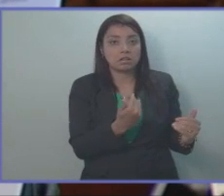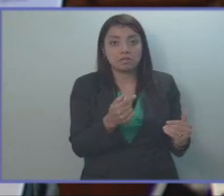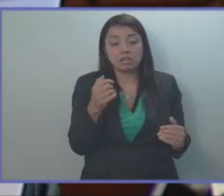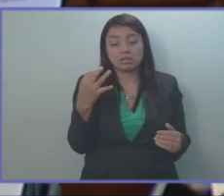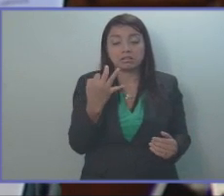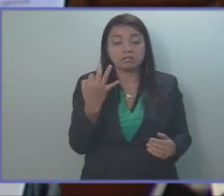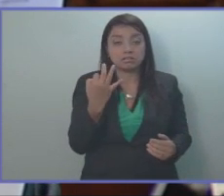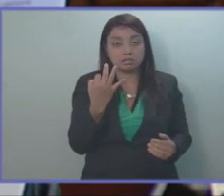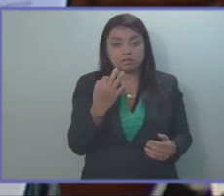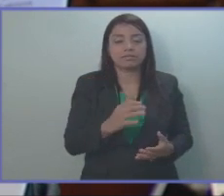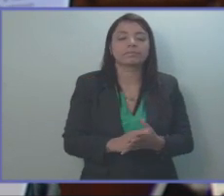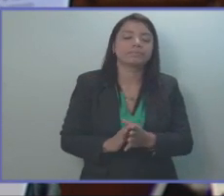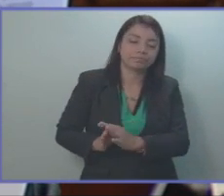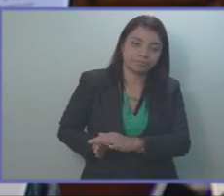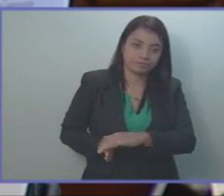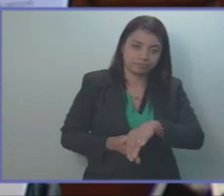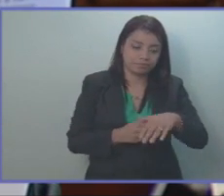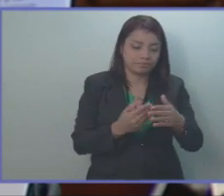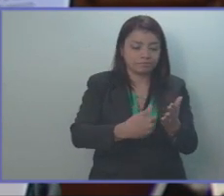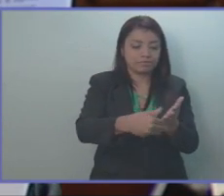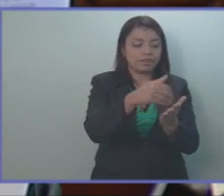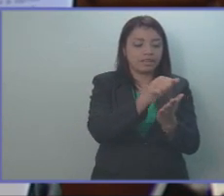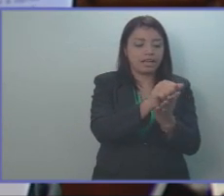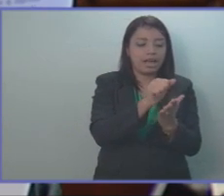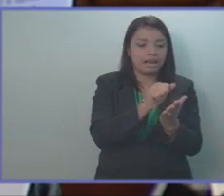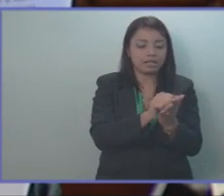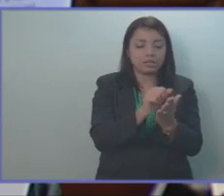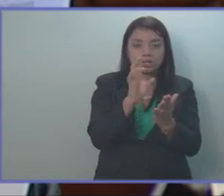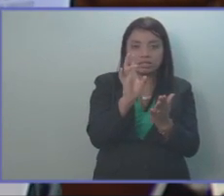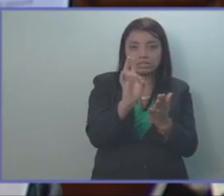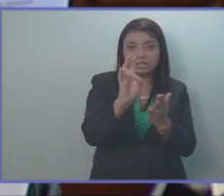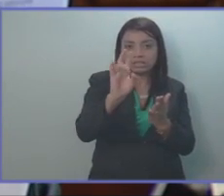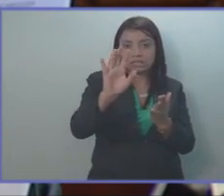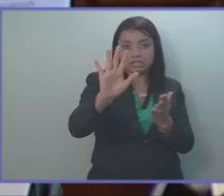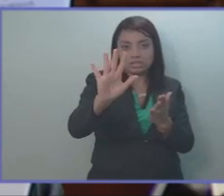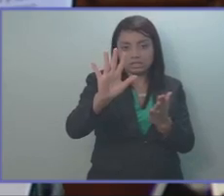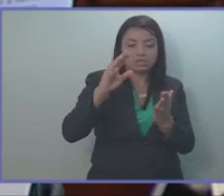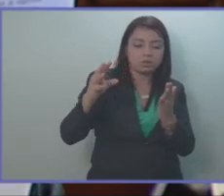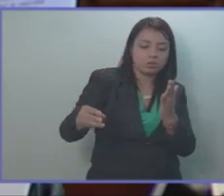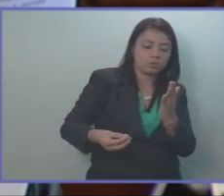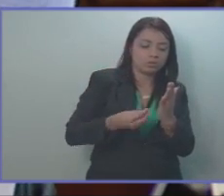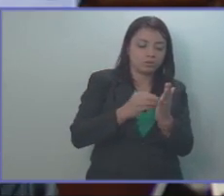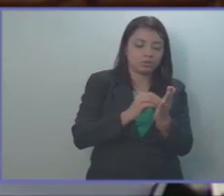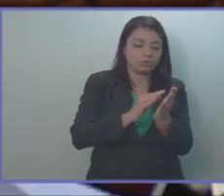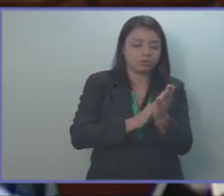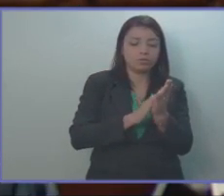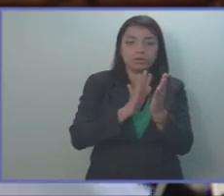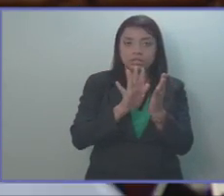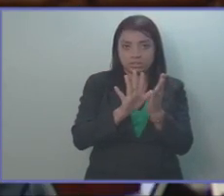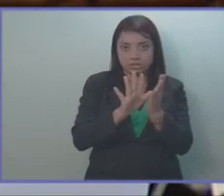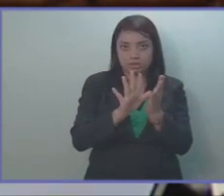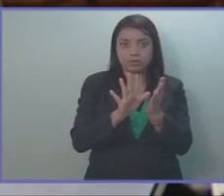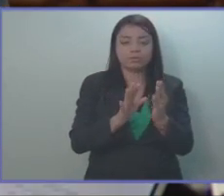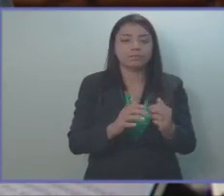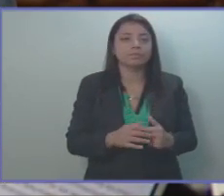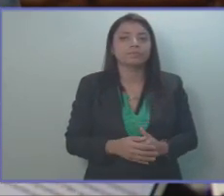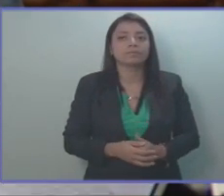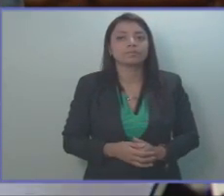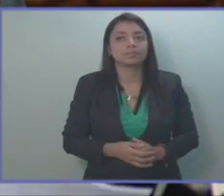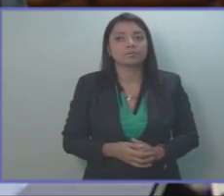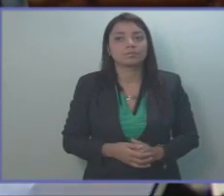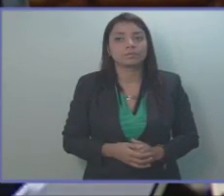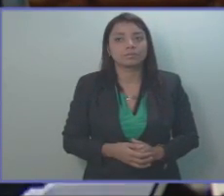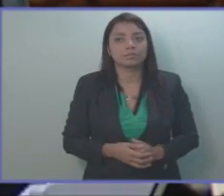4. Adiciónase al artículo 75 el numeral 5 de la siguiente manera.